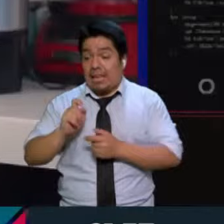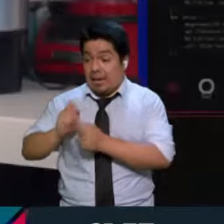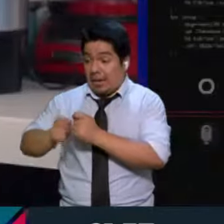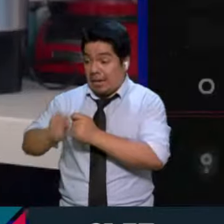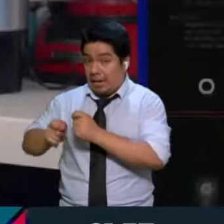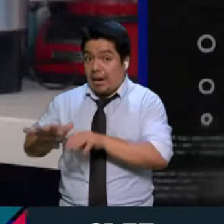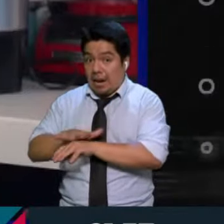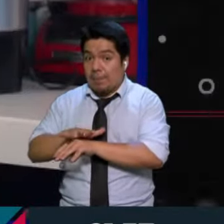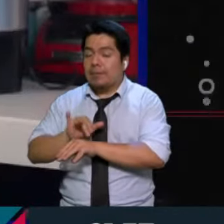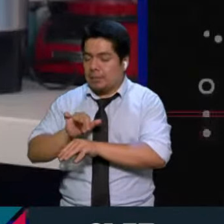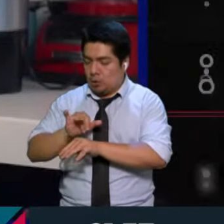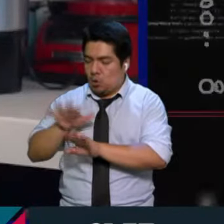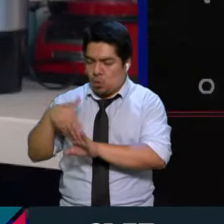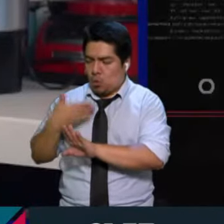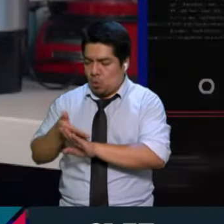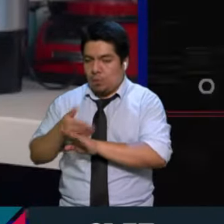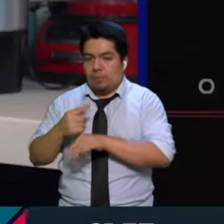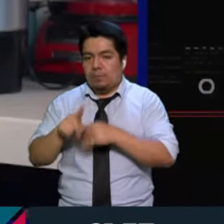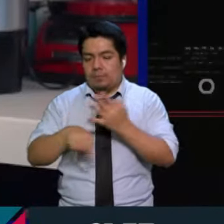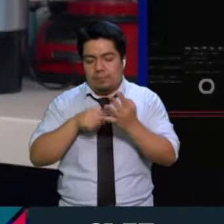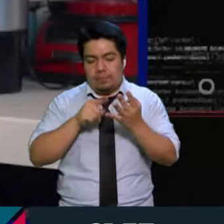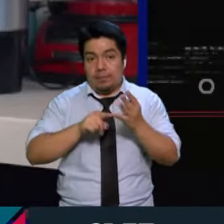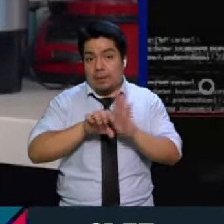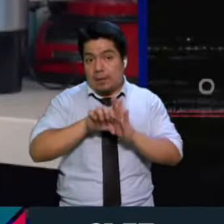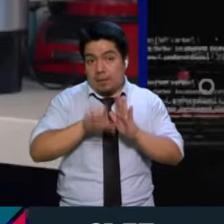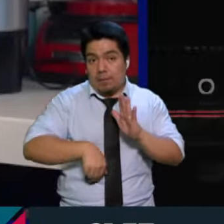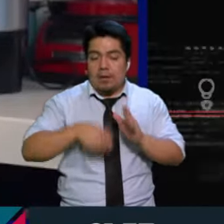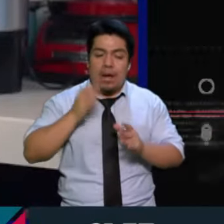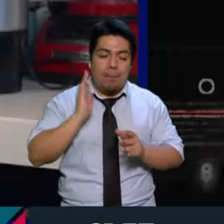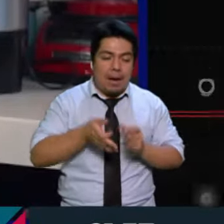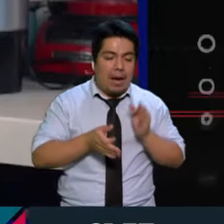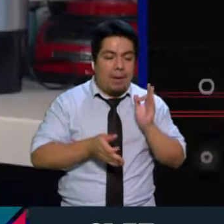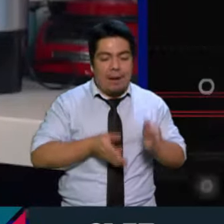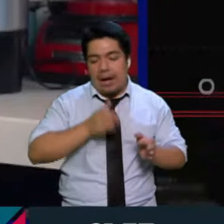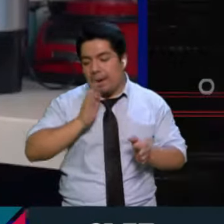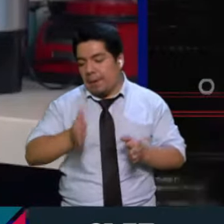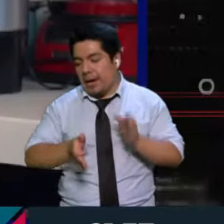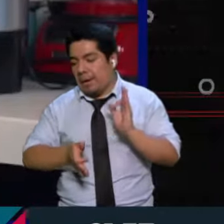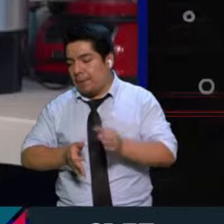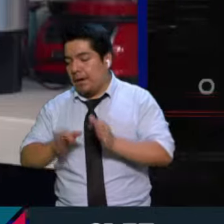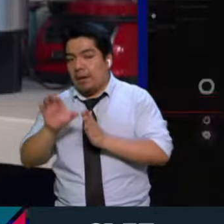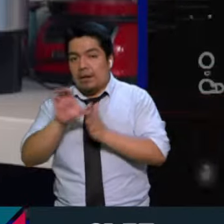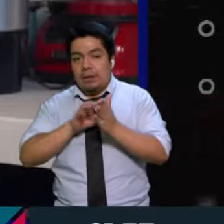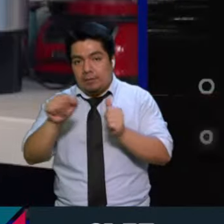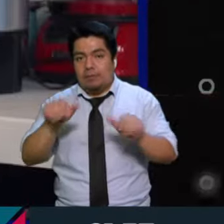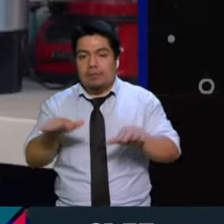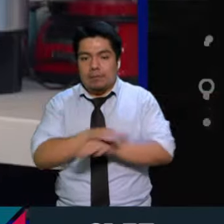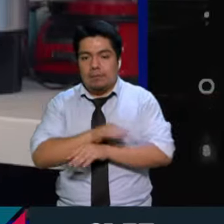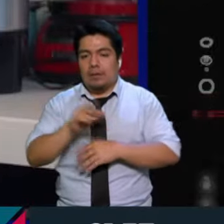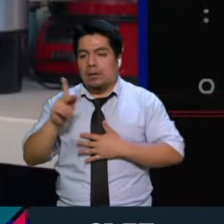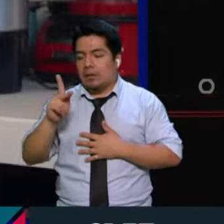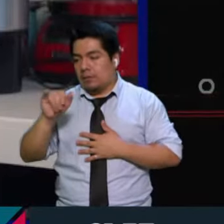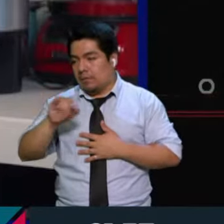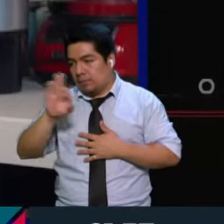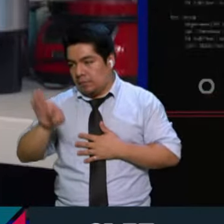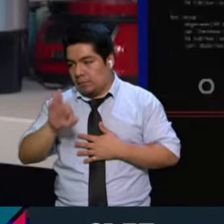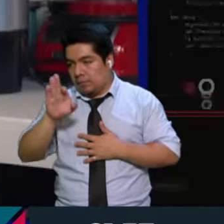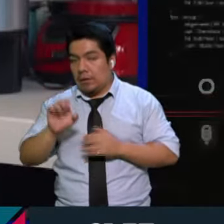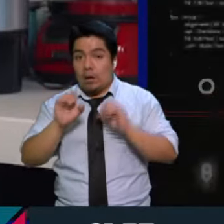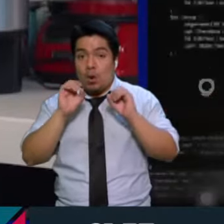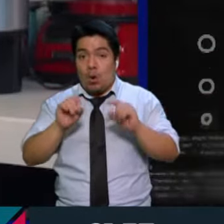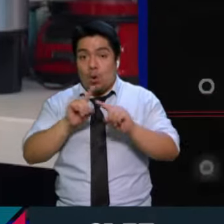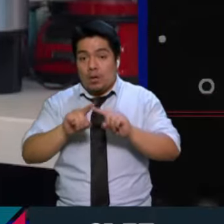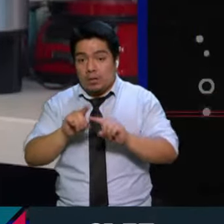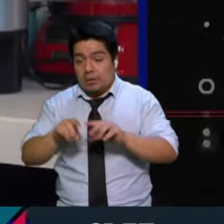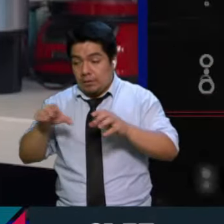Si llegaran a aprobarse y a seguir aprobando reformas como la judicial o como la desaparición de los